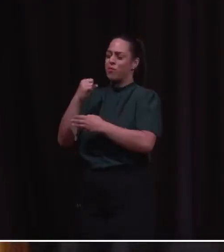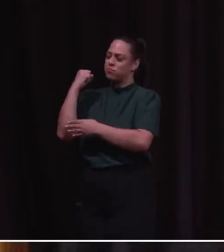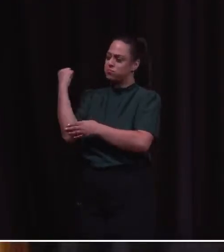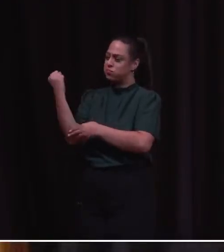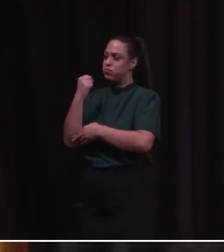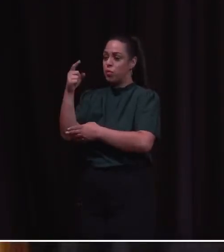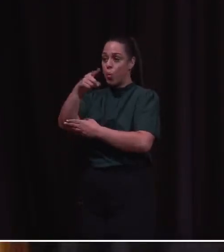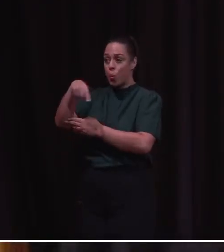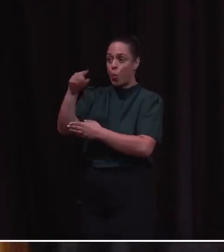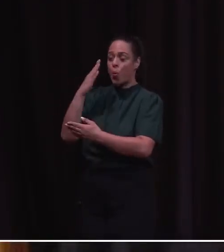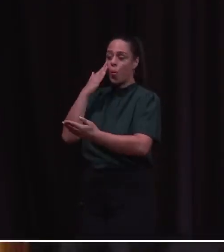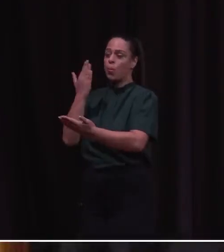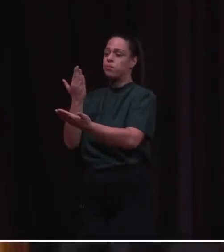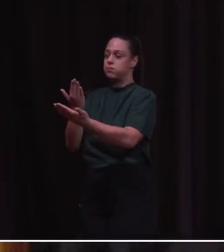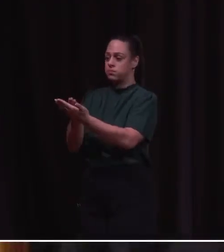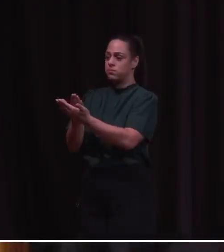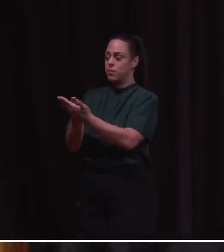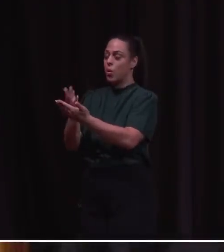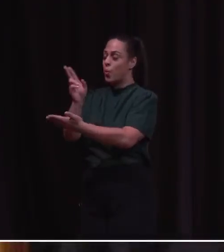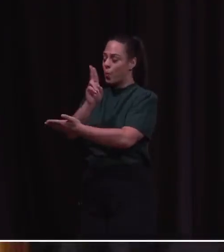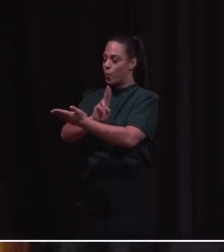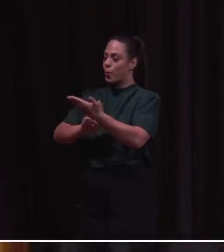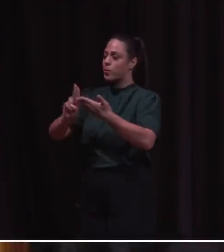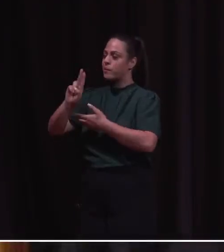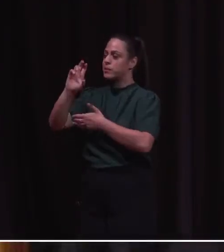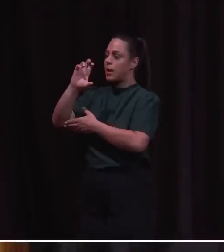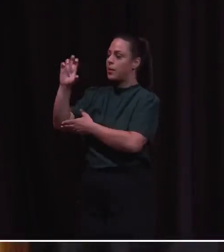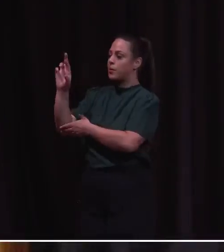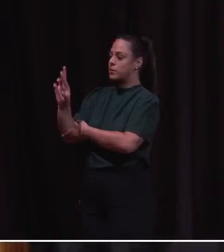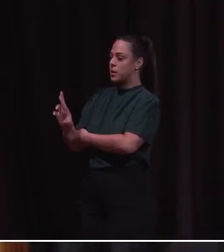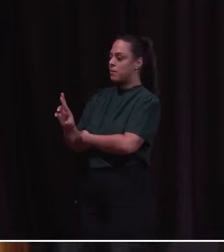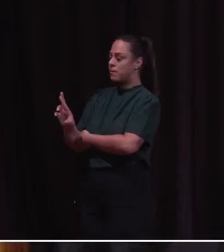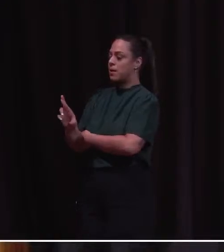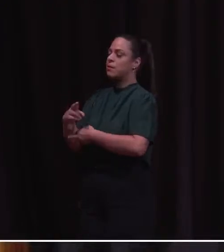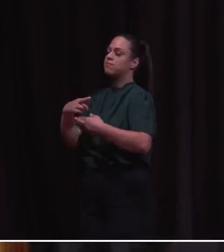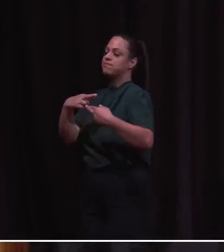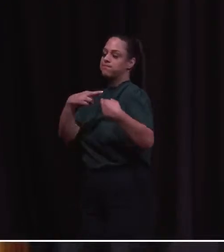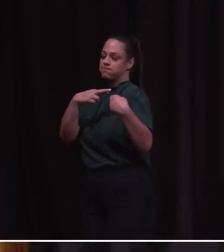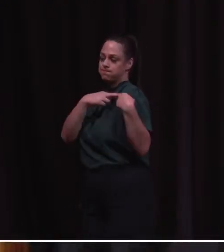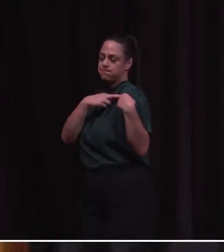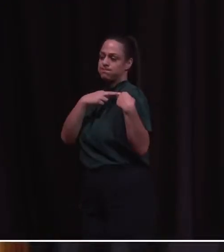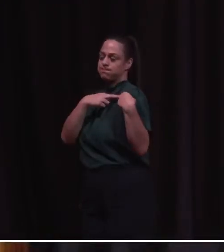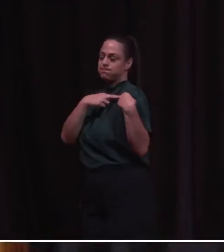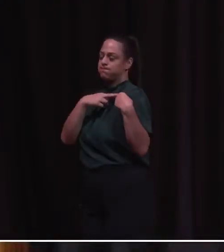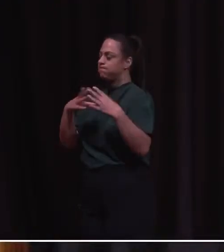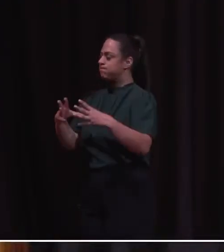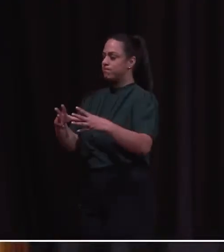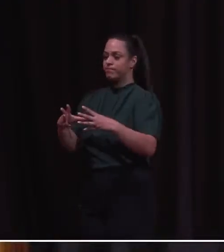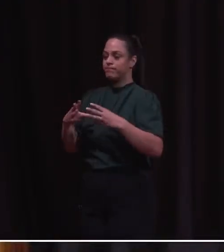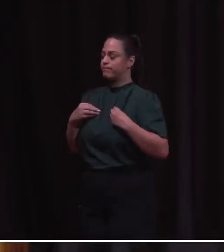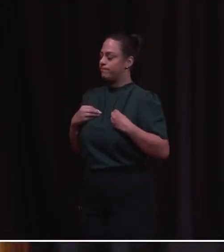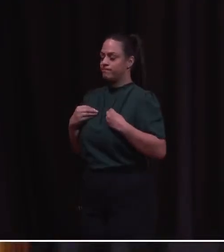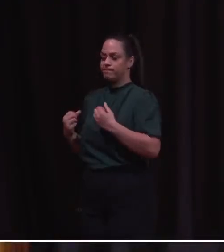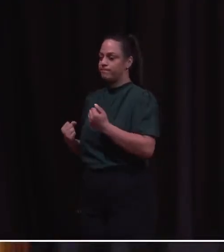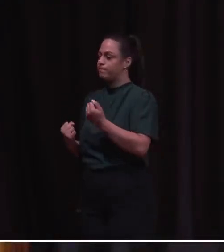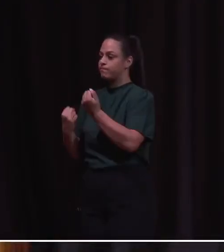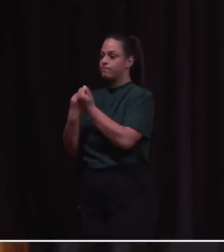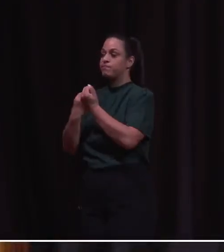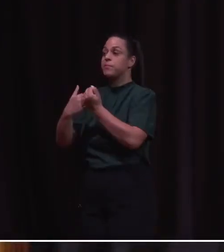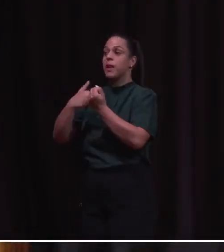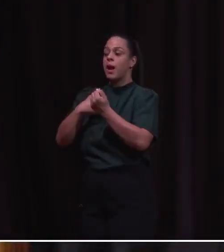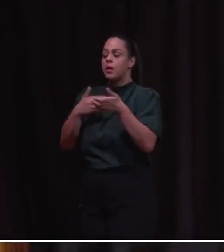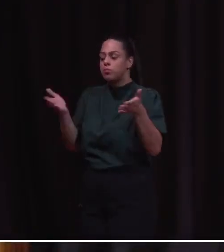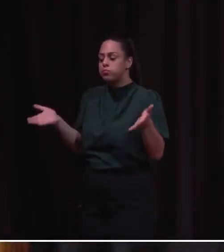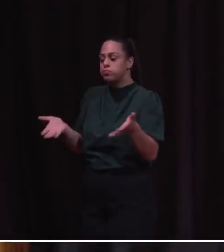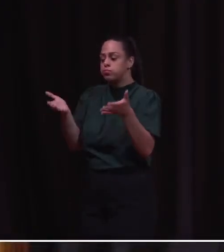somos testigos, la Universidad de Costa Rica tiene el deber de posicionarse en contra y de promover acciones